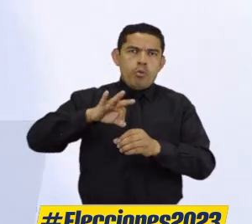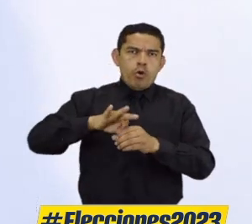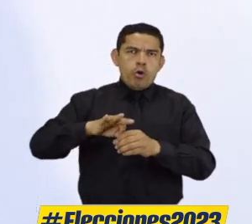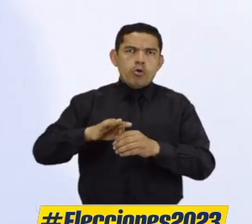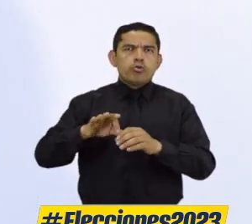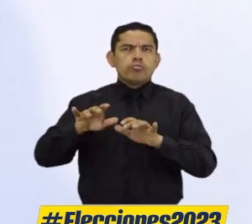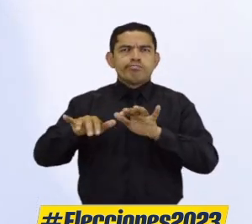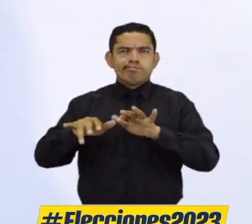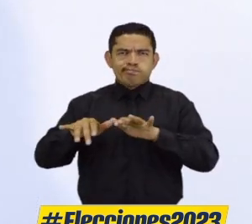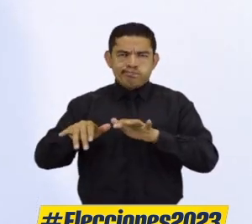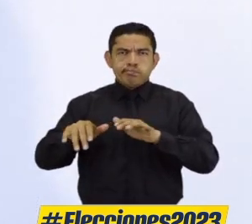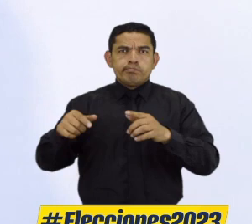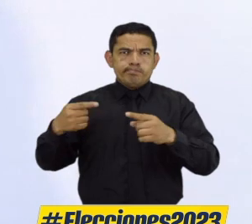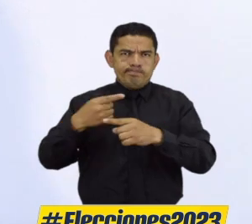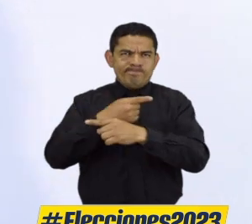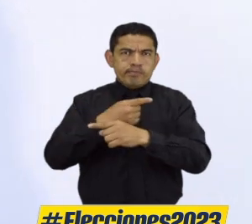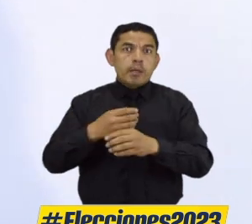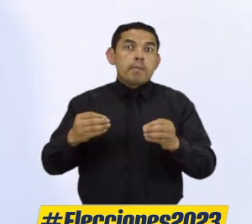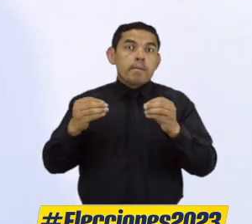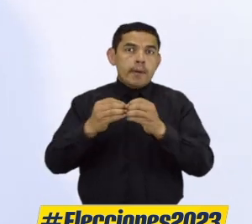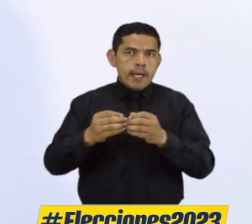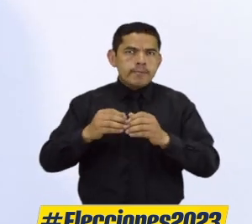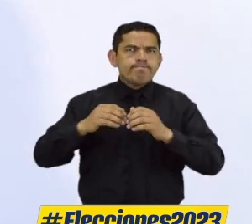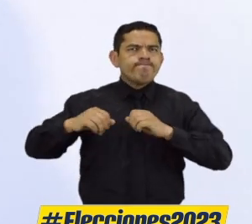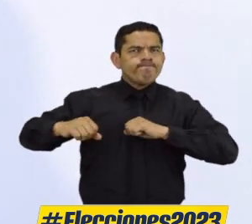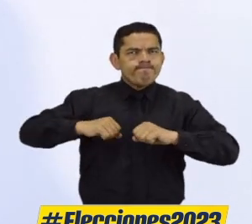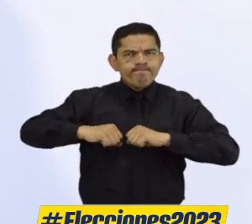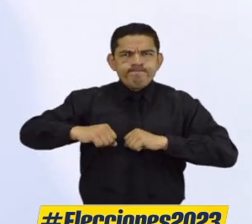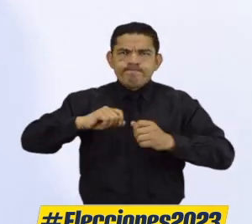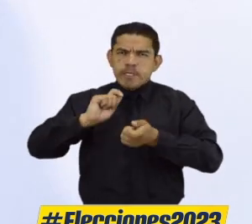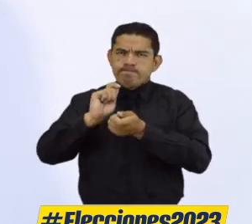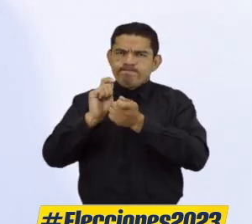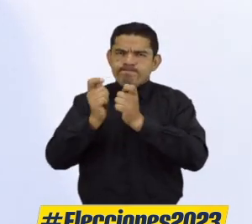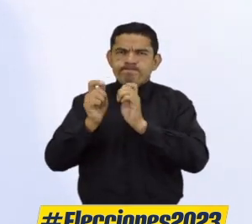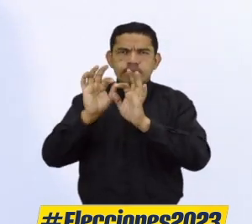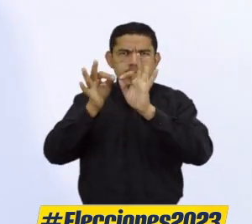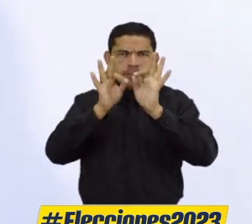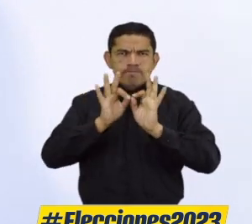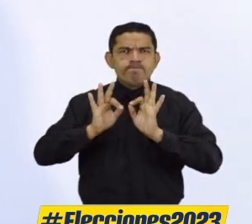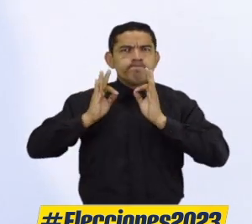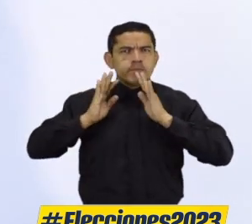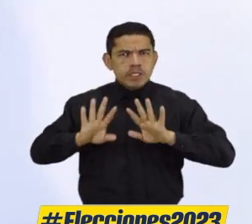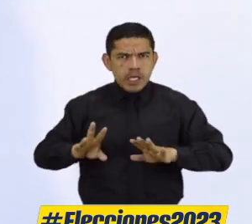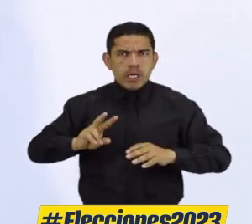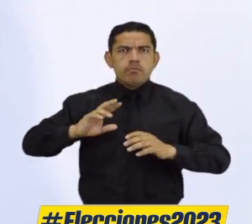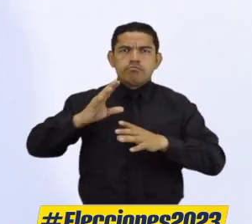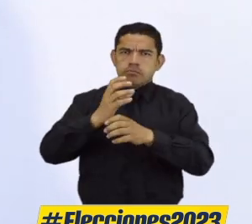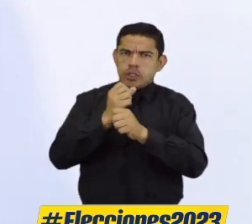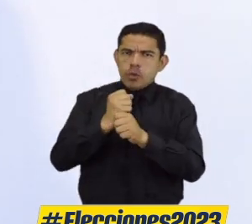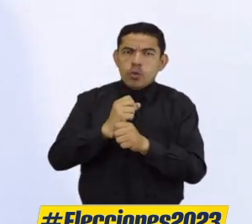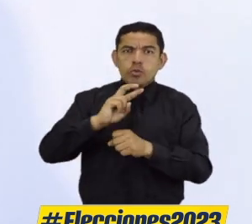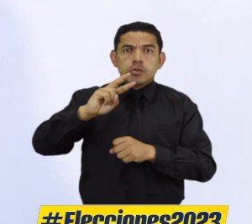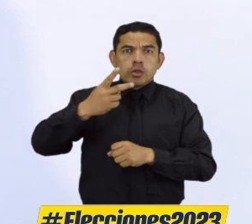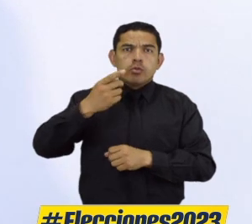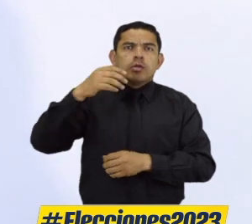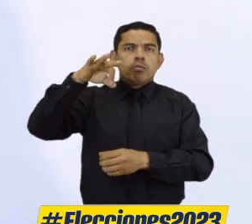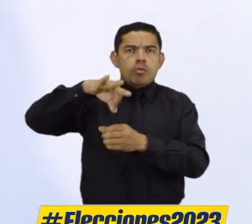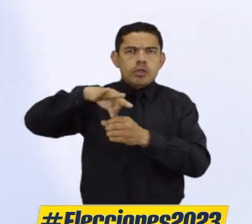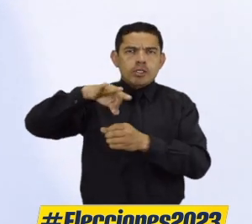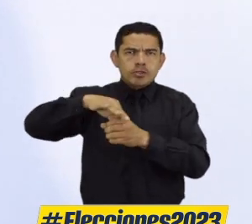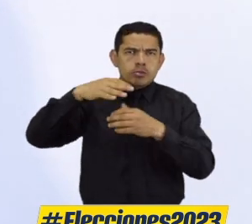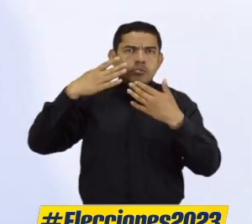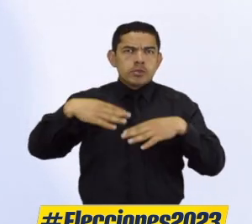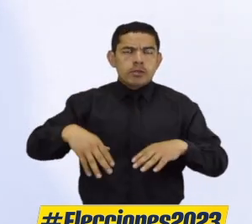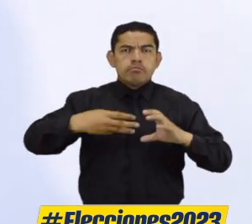embargo, de ello, hemos trabajado con esas lecciones aprendidas para garantizar para la segunda vuelta a la ciudadanía que el Consejo